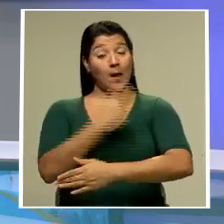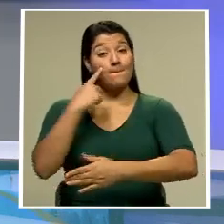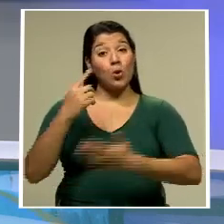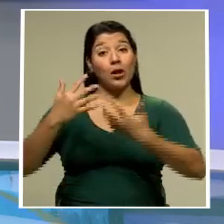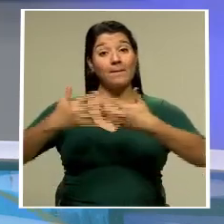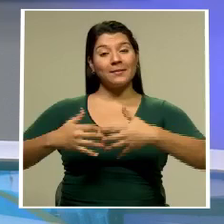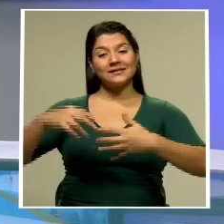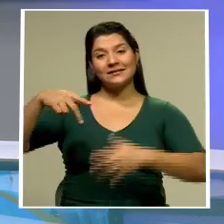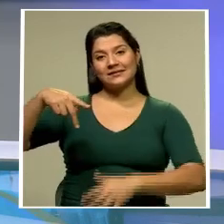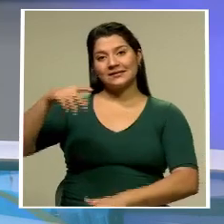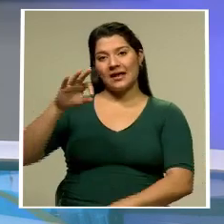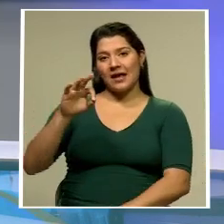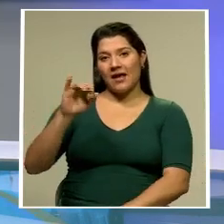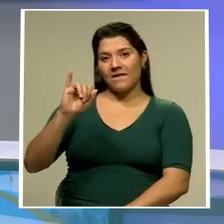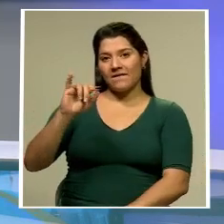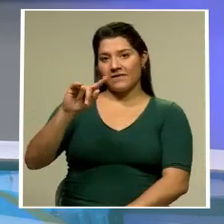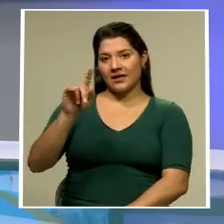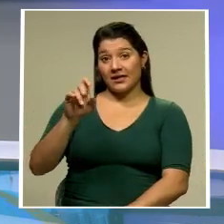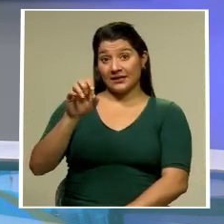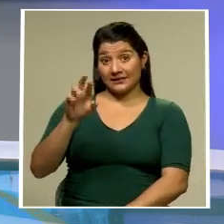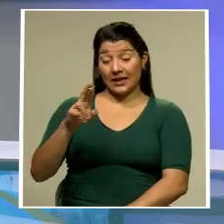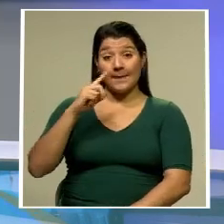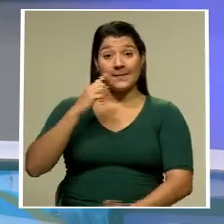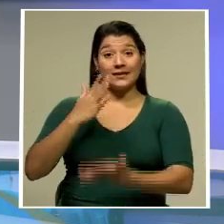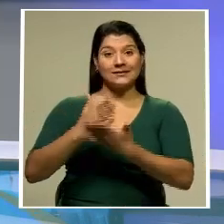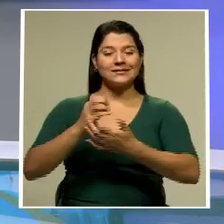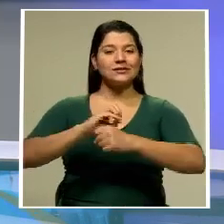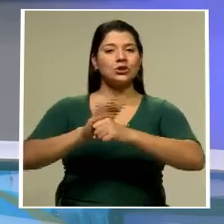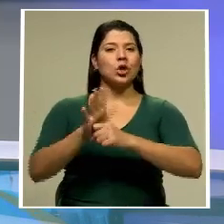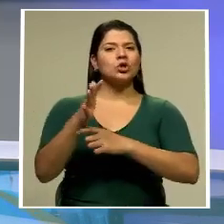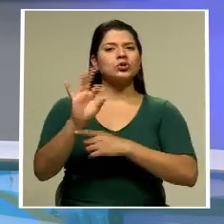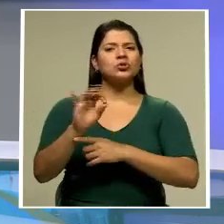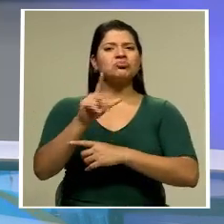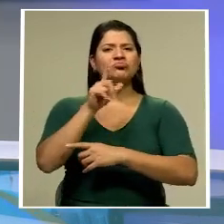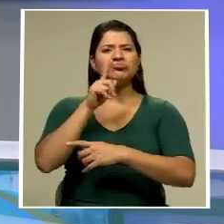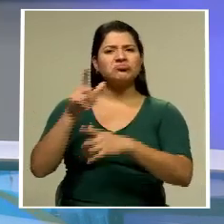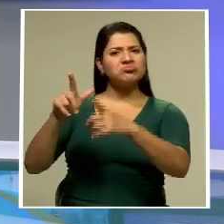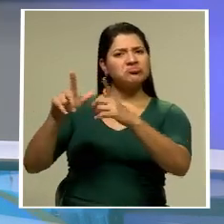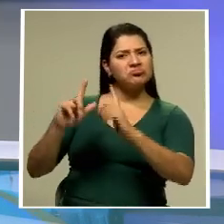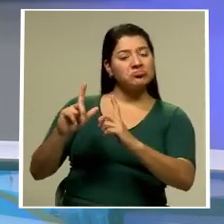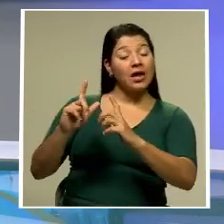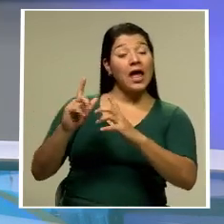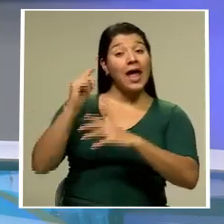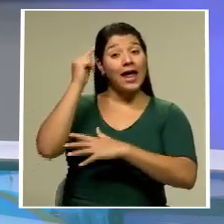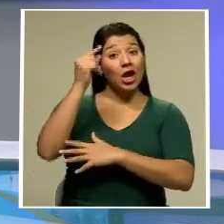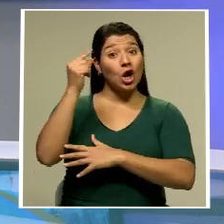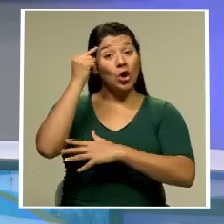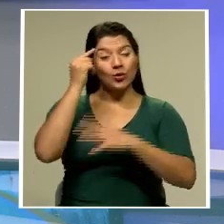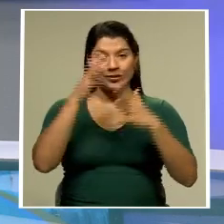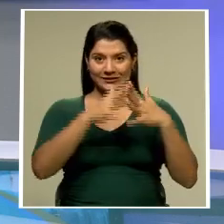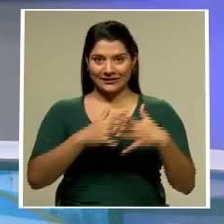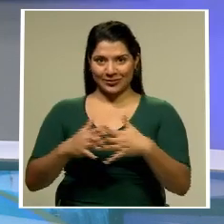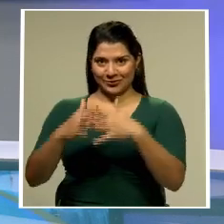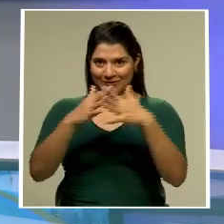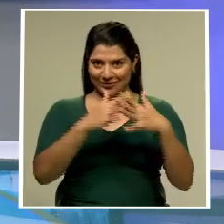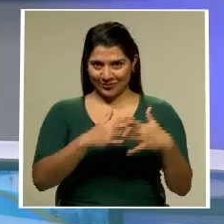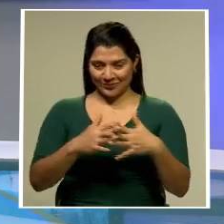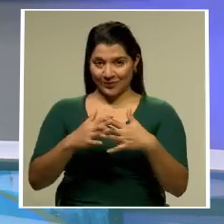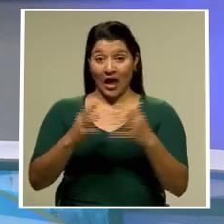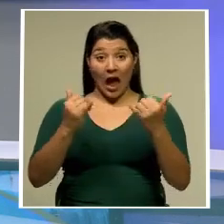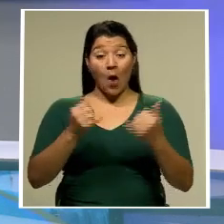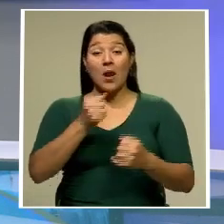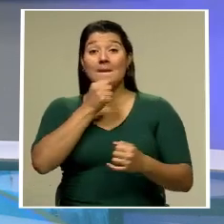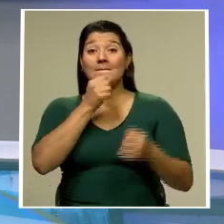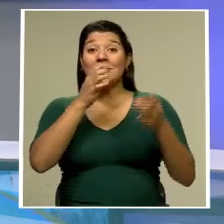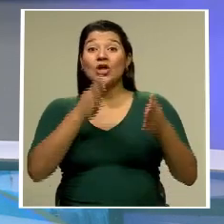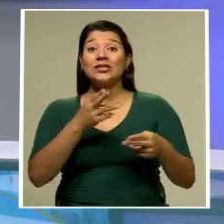Pfizer-BioNTech contra la COVID-19. Estas vacunas fueron donadas por el gobierno de Estados Unidos. Ana Marta